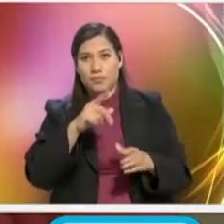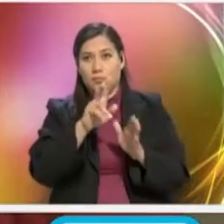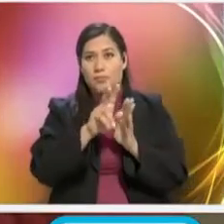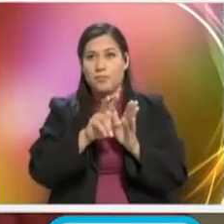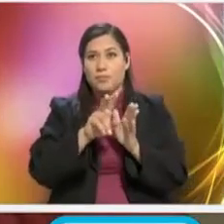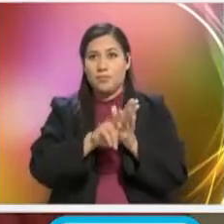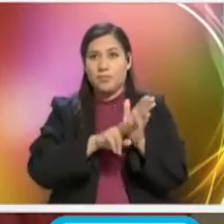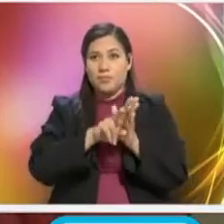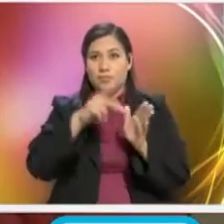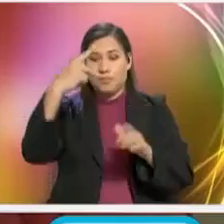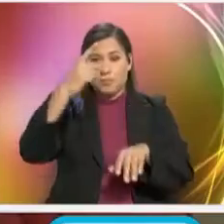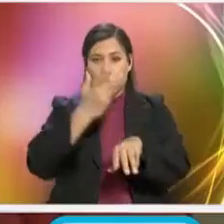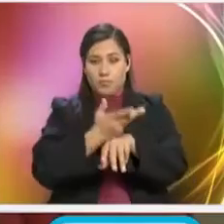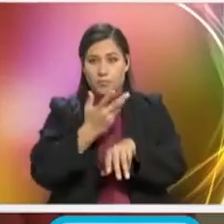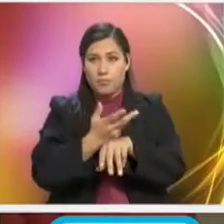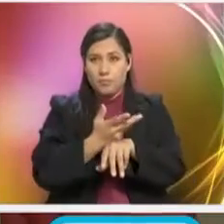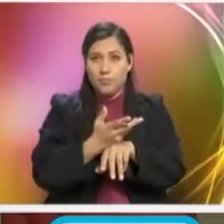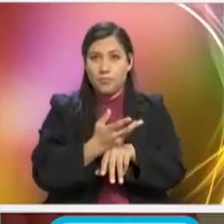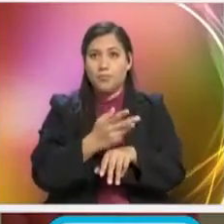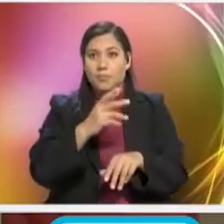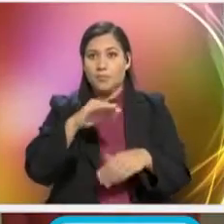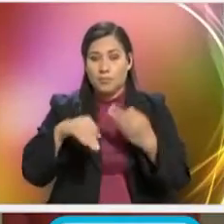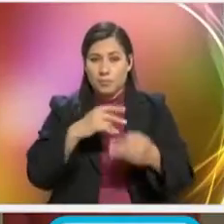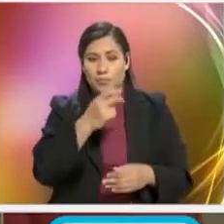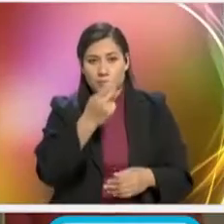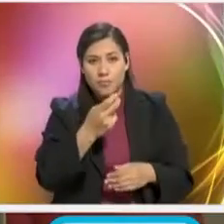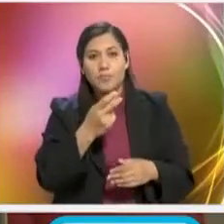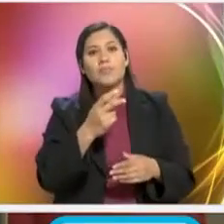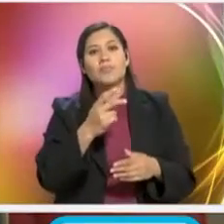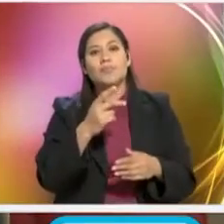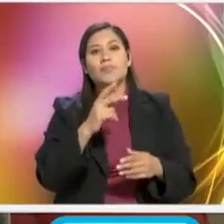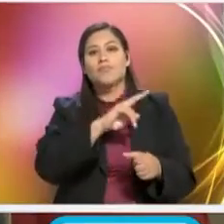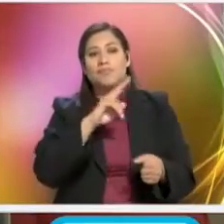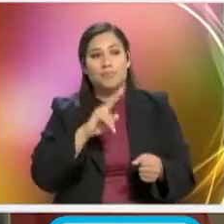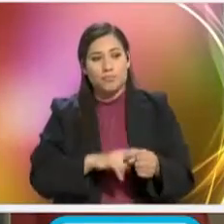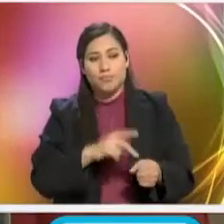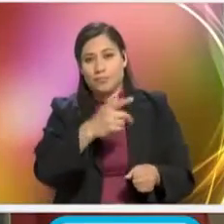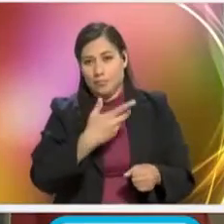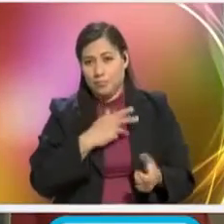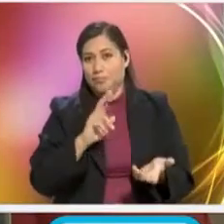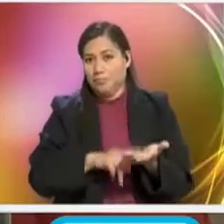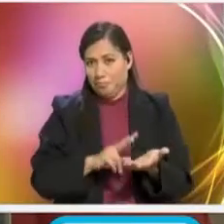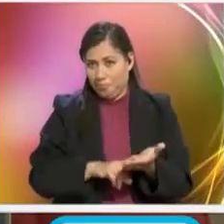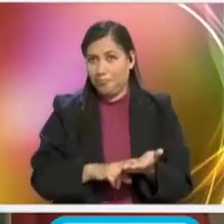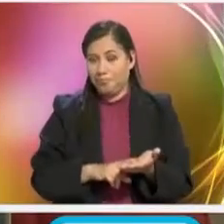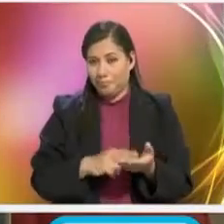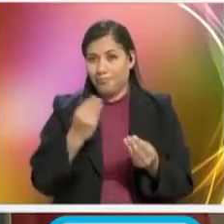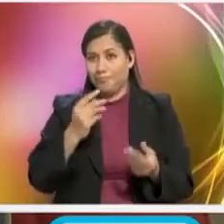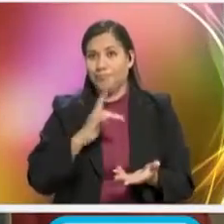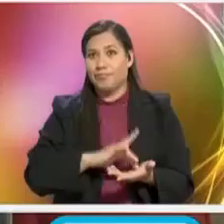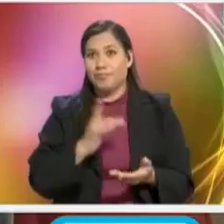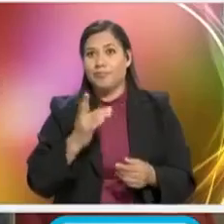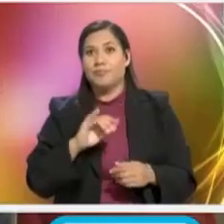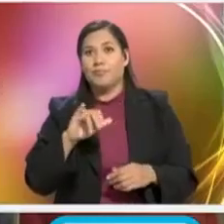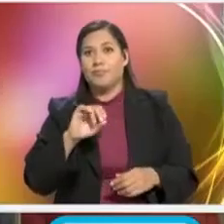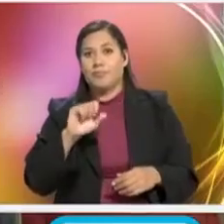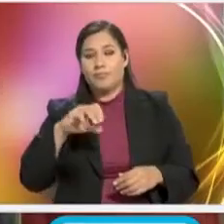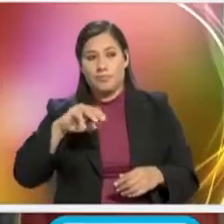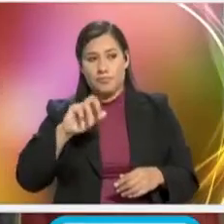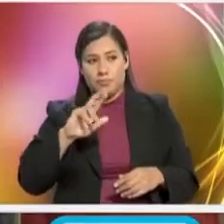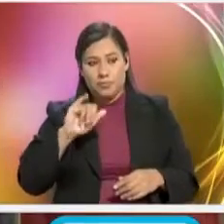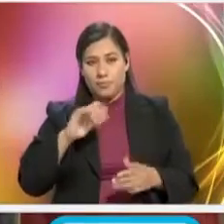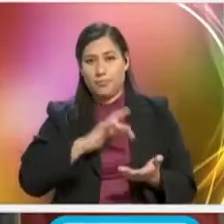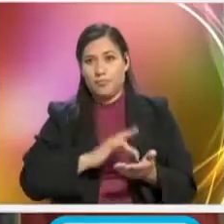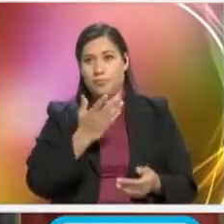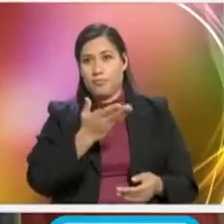climatológico de los Estados Unidos y, bueno, apreciemos todos estos fenómenos naturales Muy valiosos. del agua. Muchas Ciclo gracias, del agua. José María. Gracias a